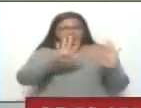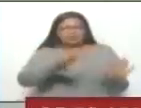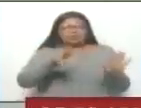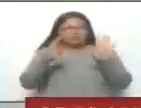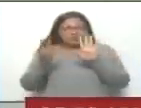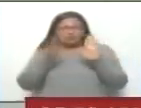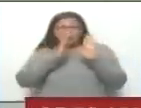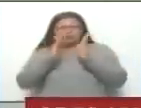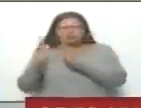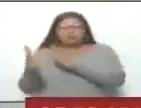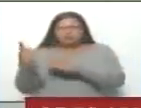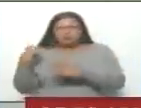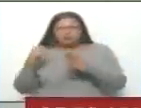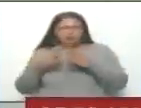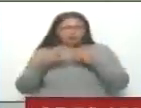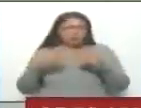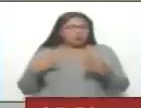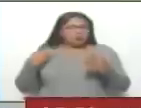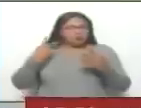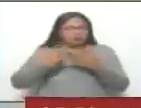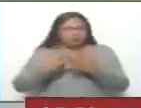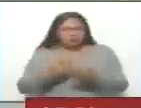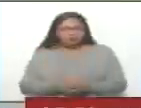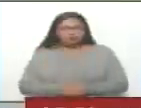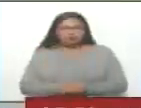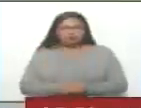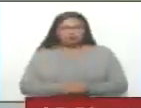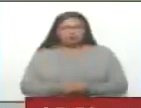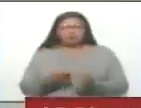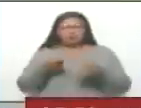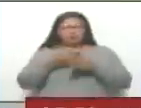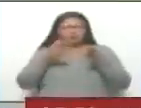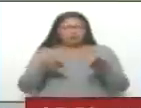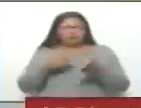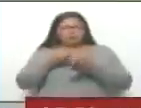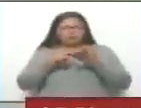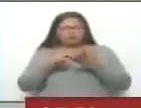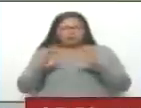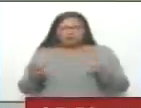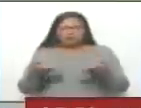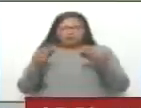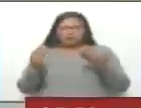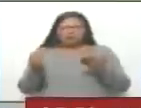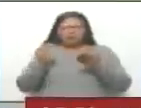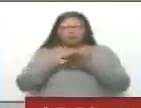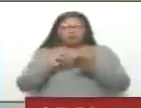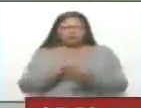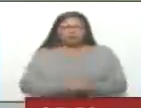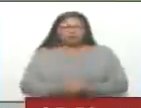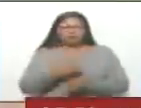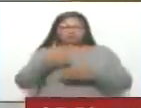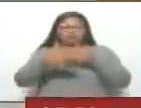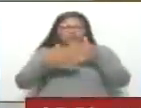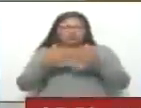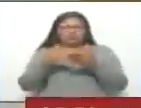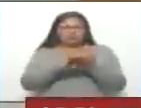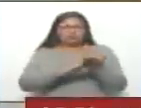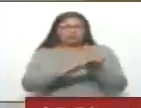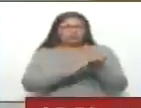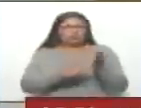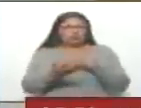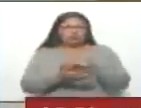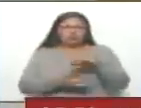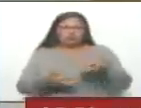organizaciones tenemos toda la voluntad y el gobierno nacional de esta semana reiniciar la discusión e ir resolviendo los problemas que